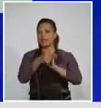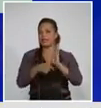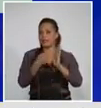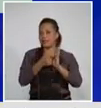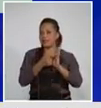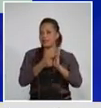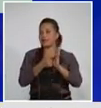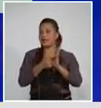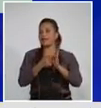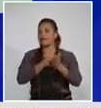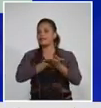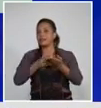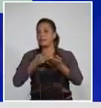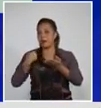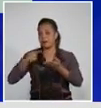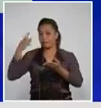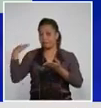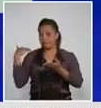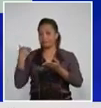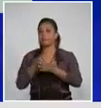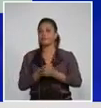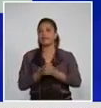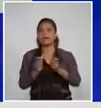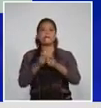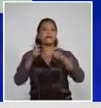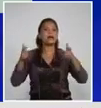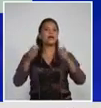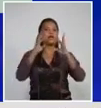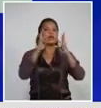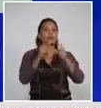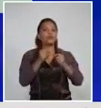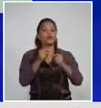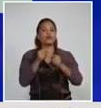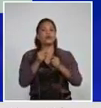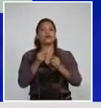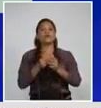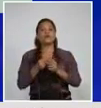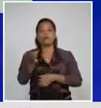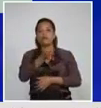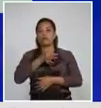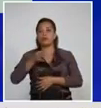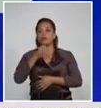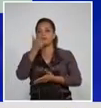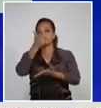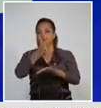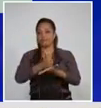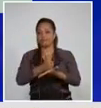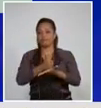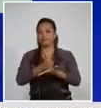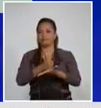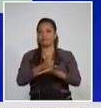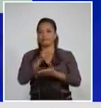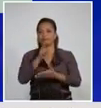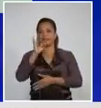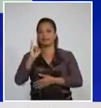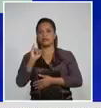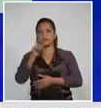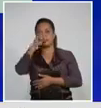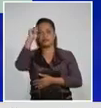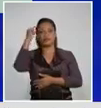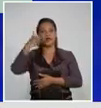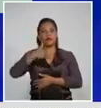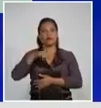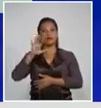semanas, el mayor número en el municipio Pinar del Río, con 17. Le sigue San Juan y Martínez con